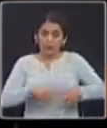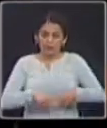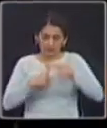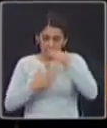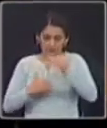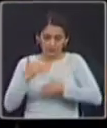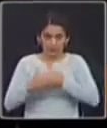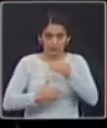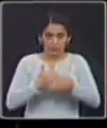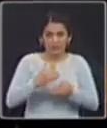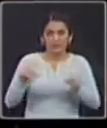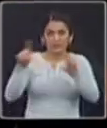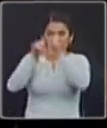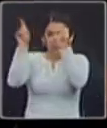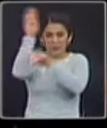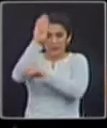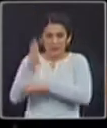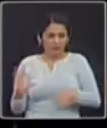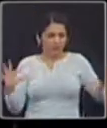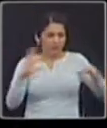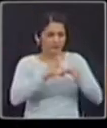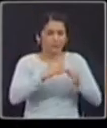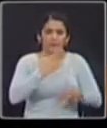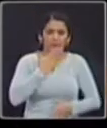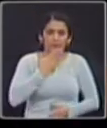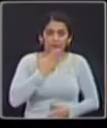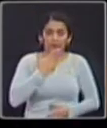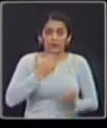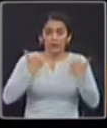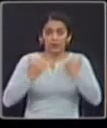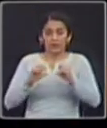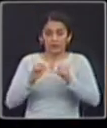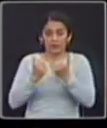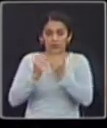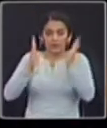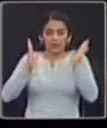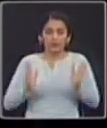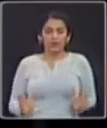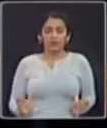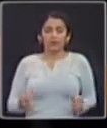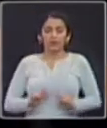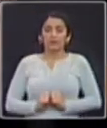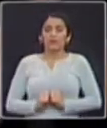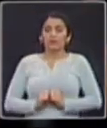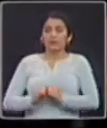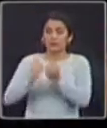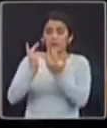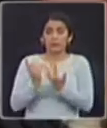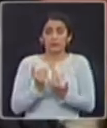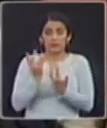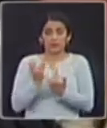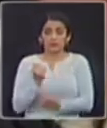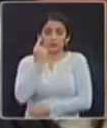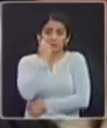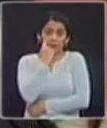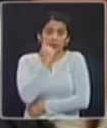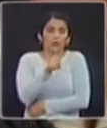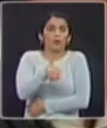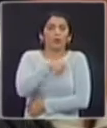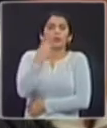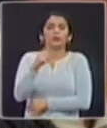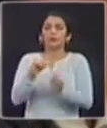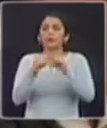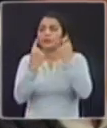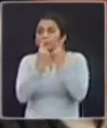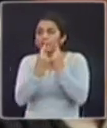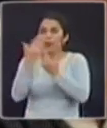del caso Odebrecht. Esperan que asambleístas, los asambleístas de Creo, esperan que desde otras bancadas se